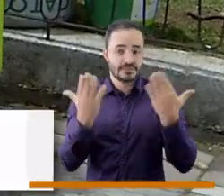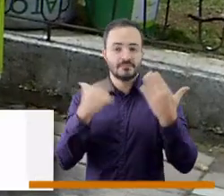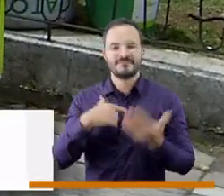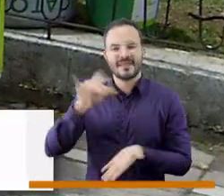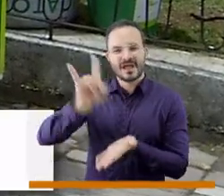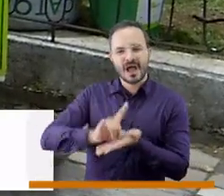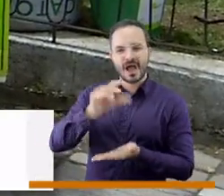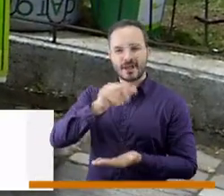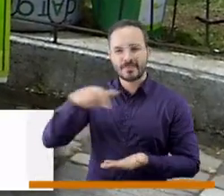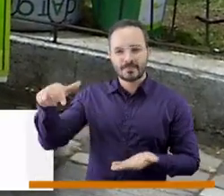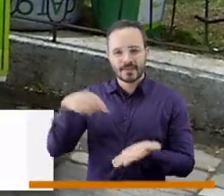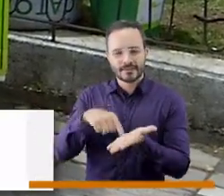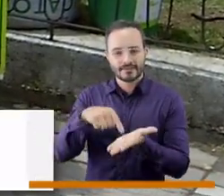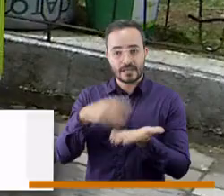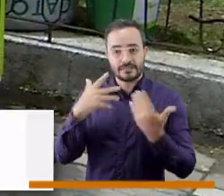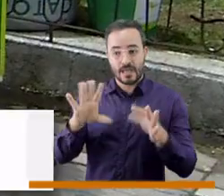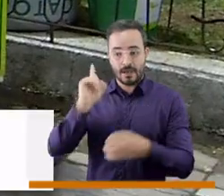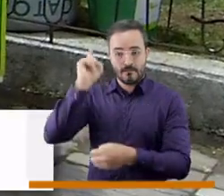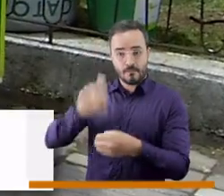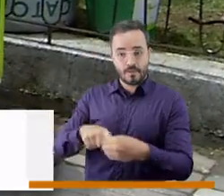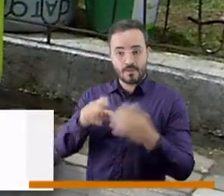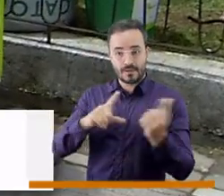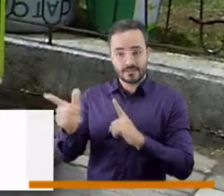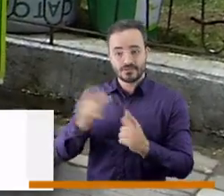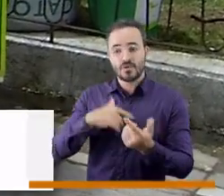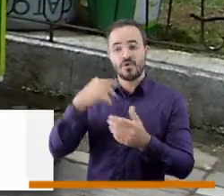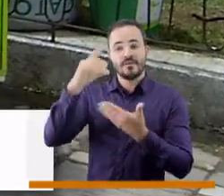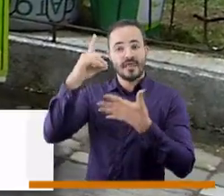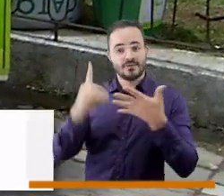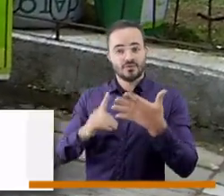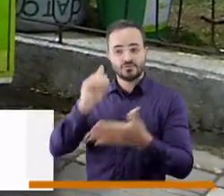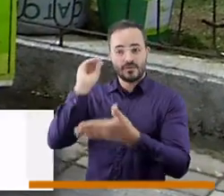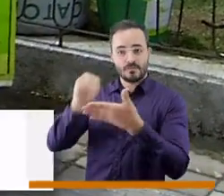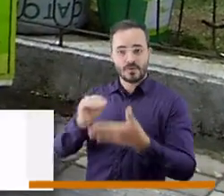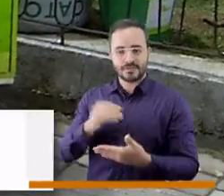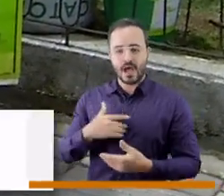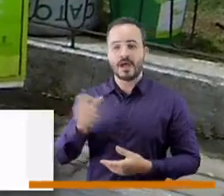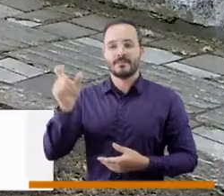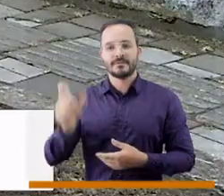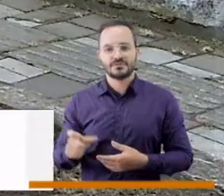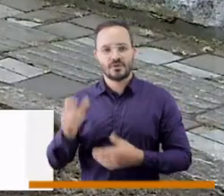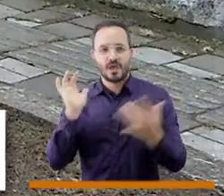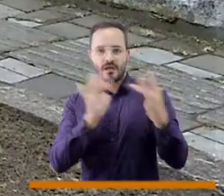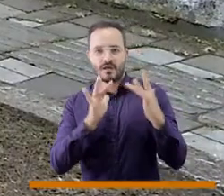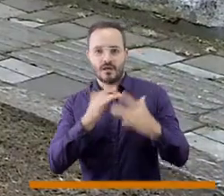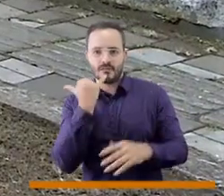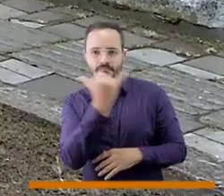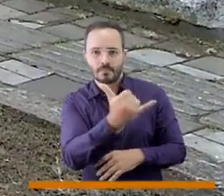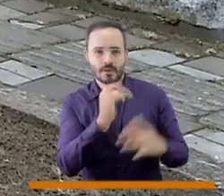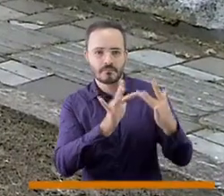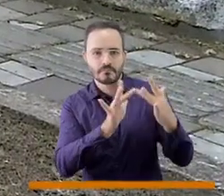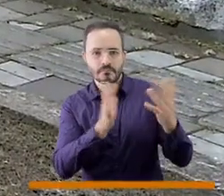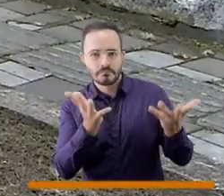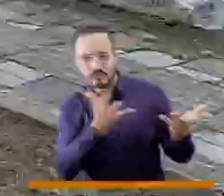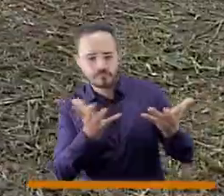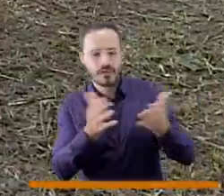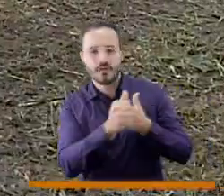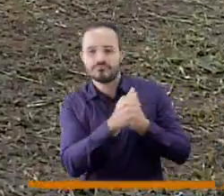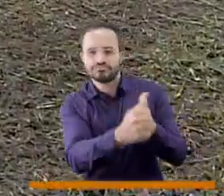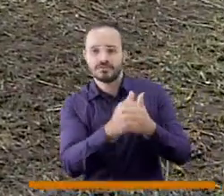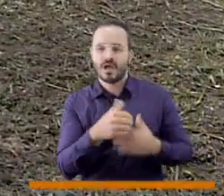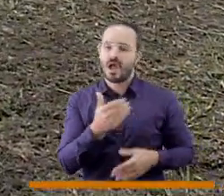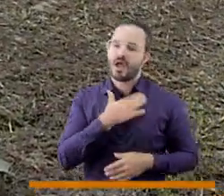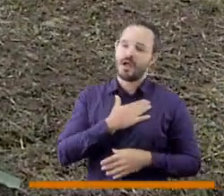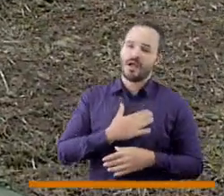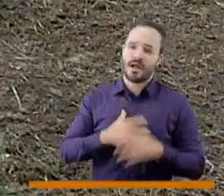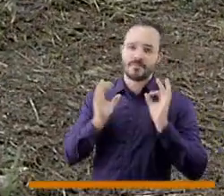al proyecto. Descarga la aplicación, una vez te registres y dejes todos los datos, un operador nuestro se contactará y le